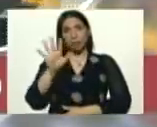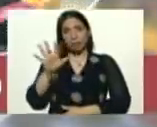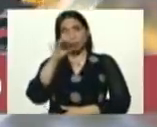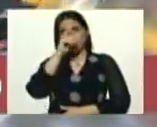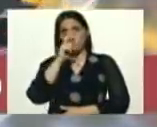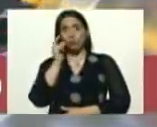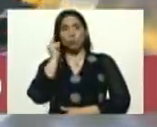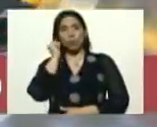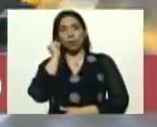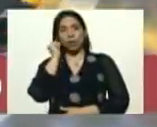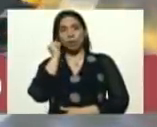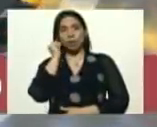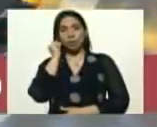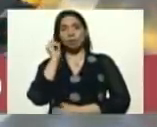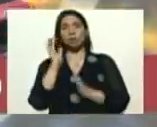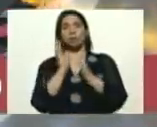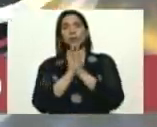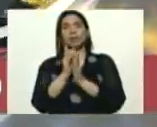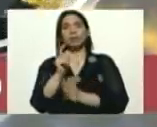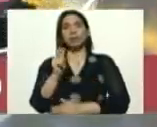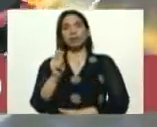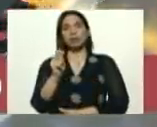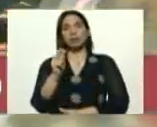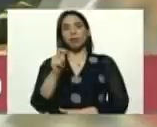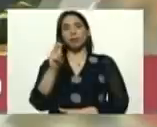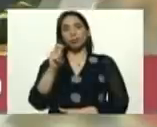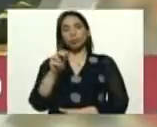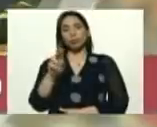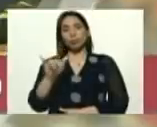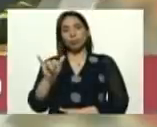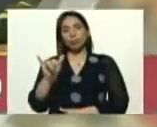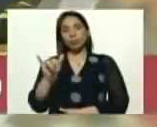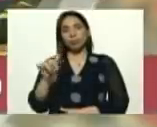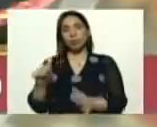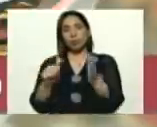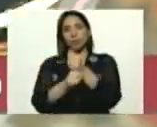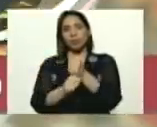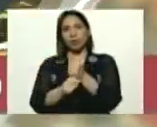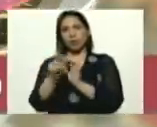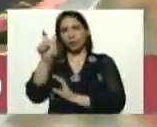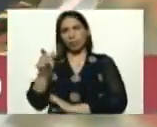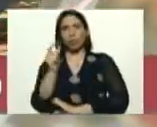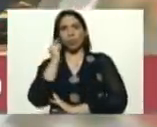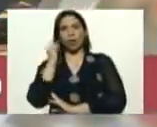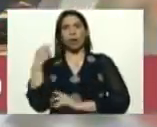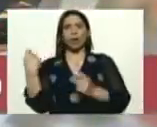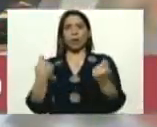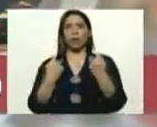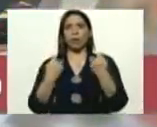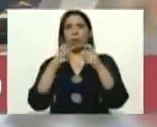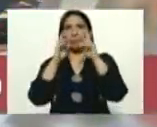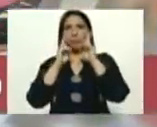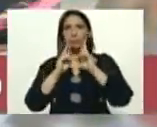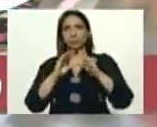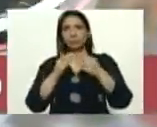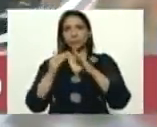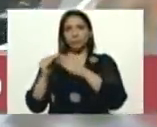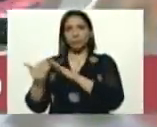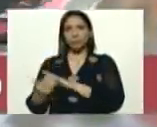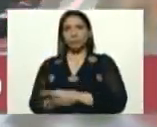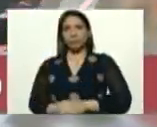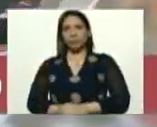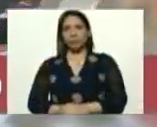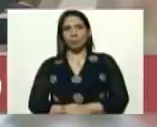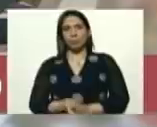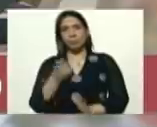45 años de Santa Teresa del Tuy fue captada este caso en una jornada de despistaje comunitario.